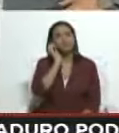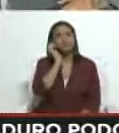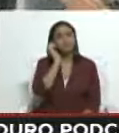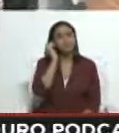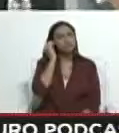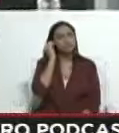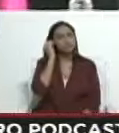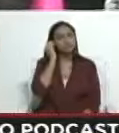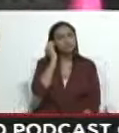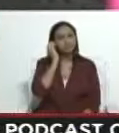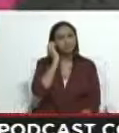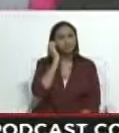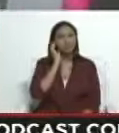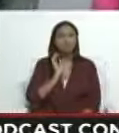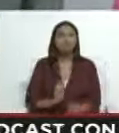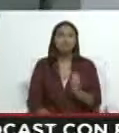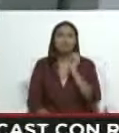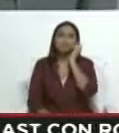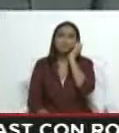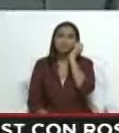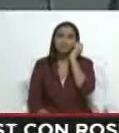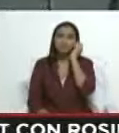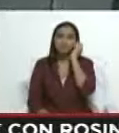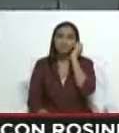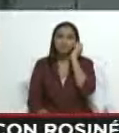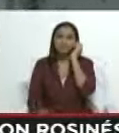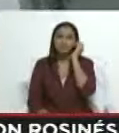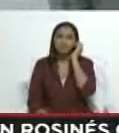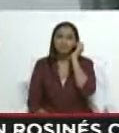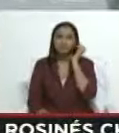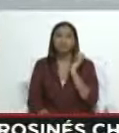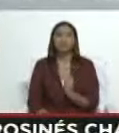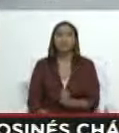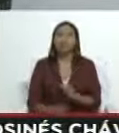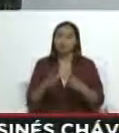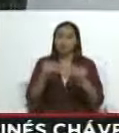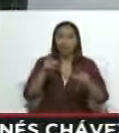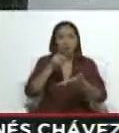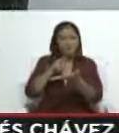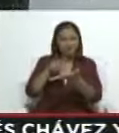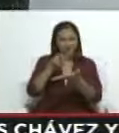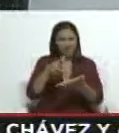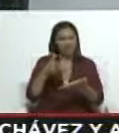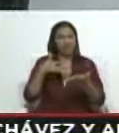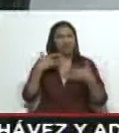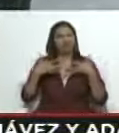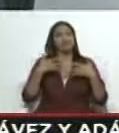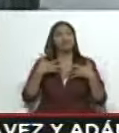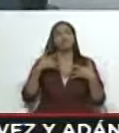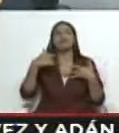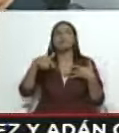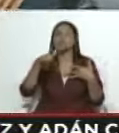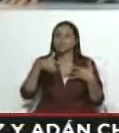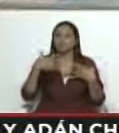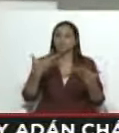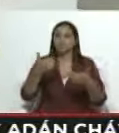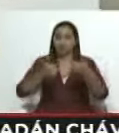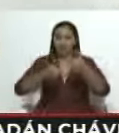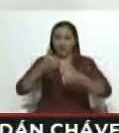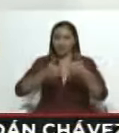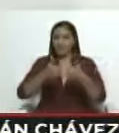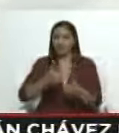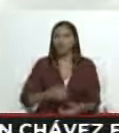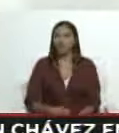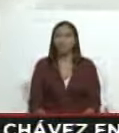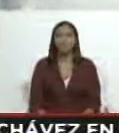a los rectores principales y suplentes, quienes están presentes en esta actividad con motivo de la presentación de las postulaciones. Vamos